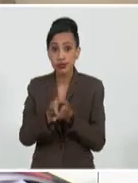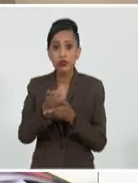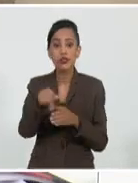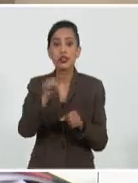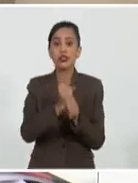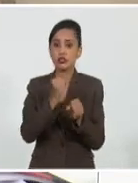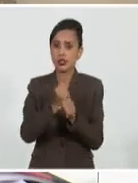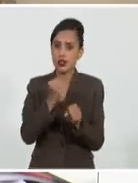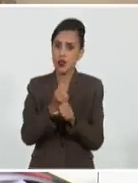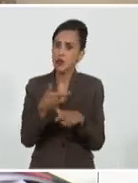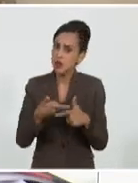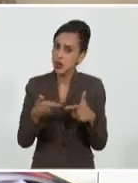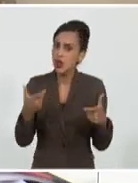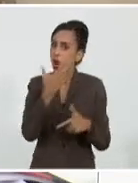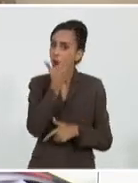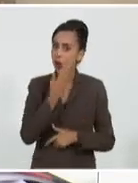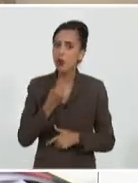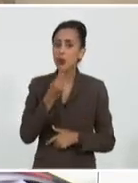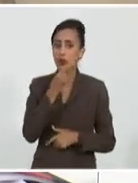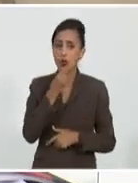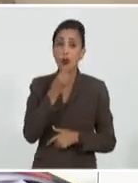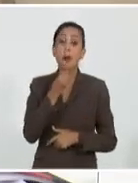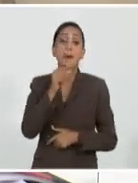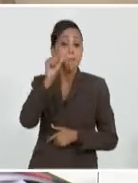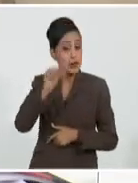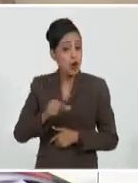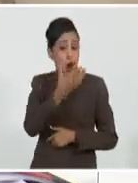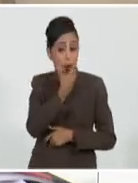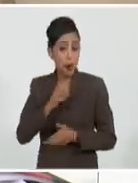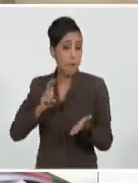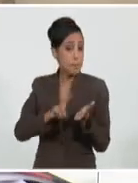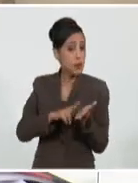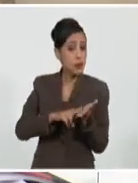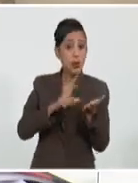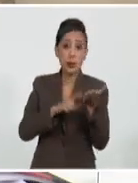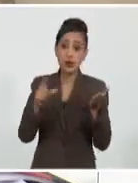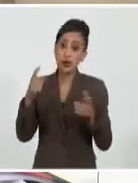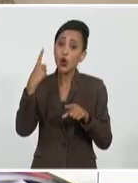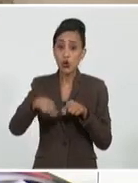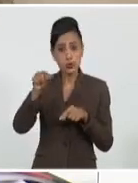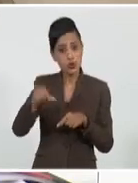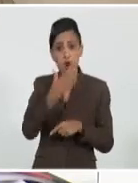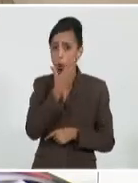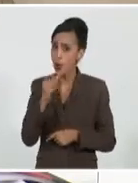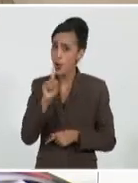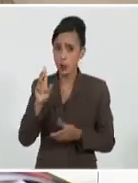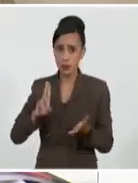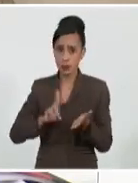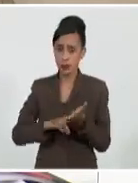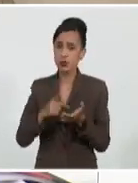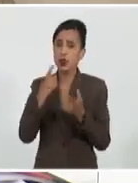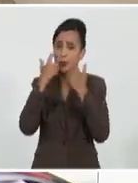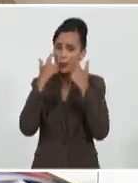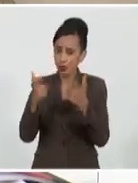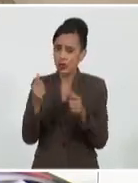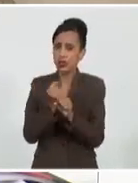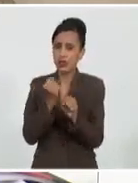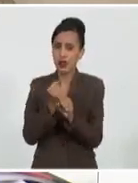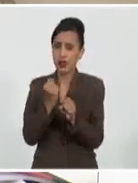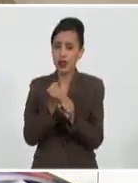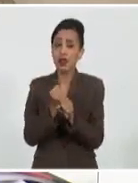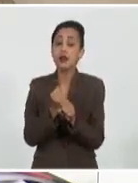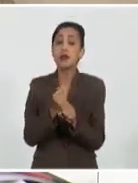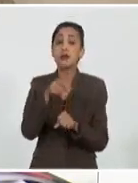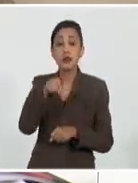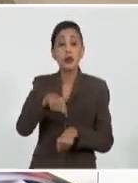mayoría de los jóvenes, militantes y no militantes, y eso es algo que es importante señalar, como lo hemos estado haciendo en estos